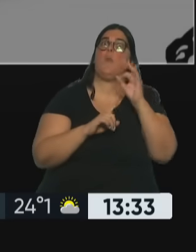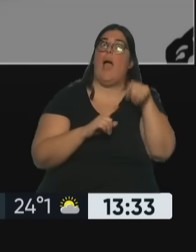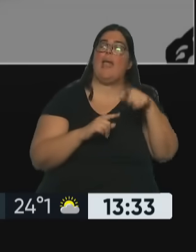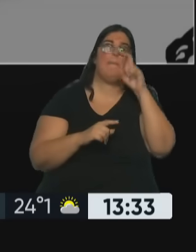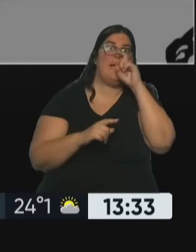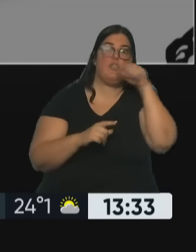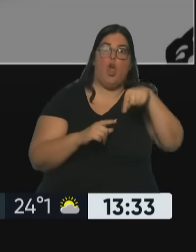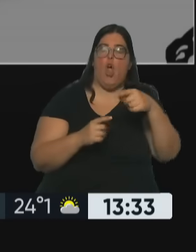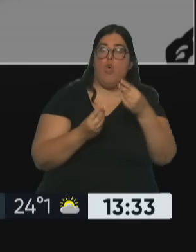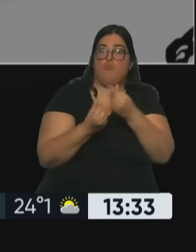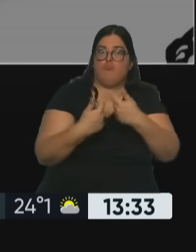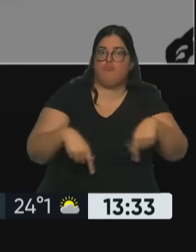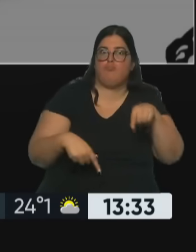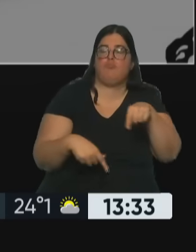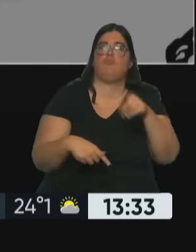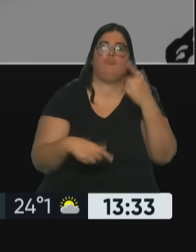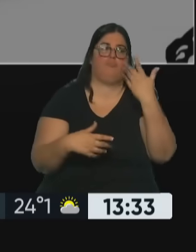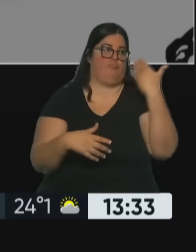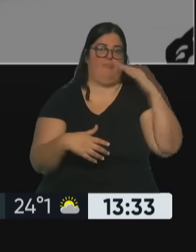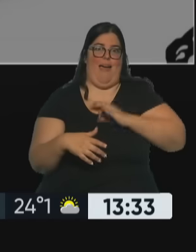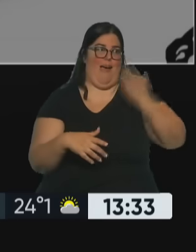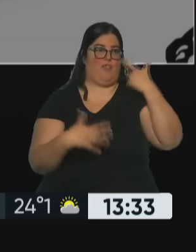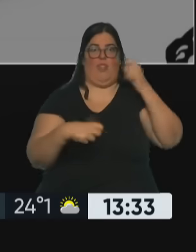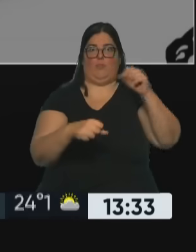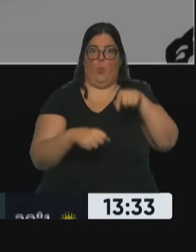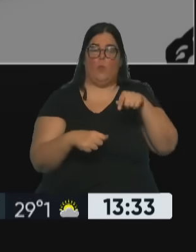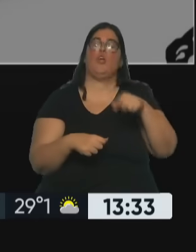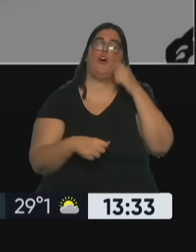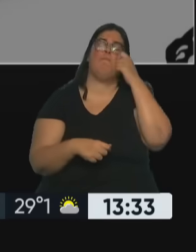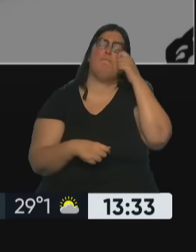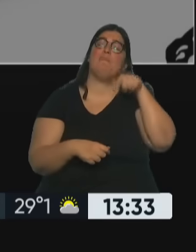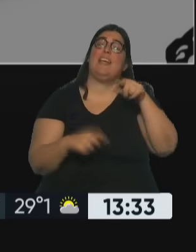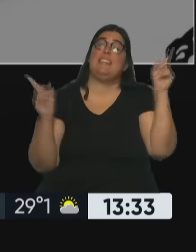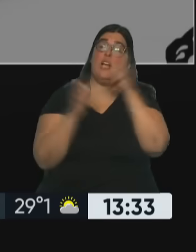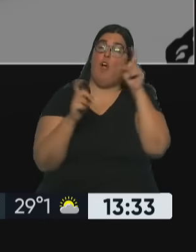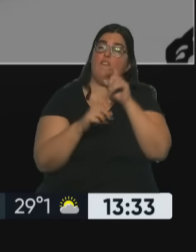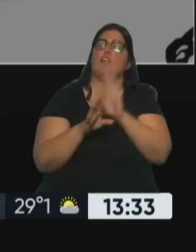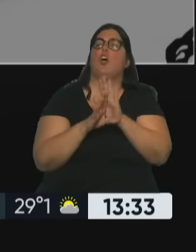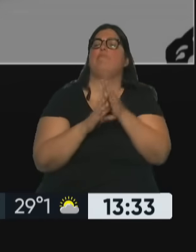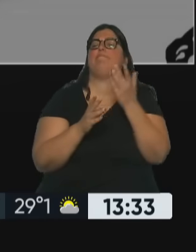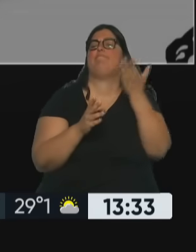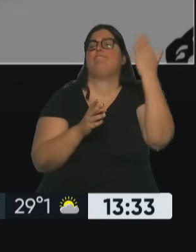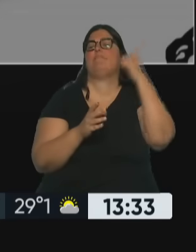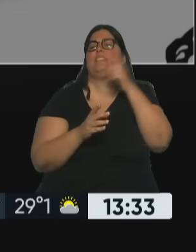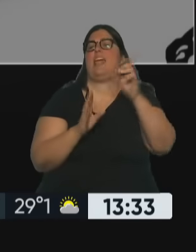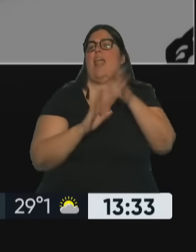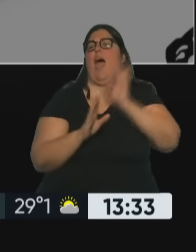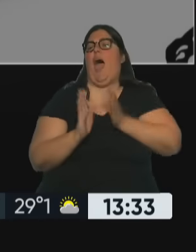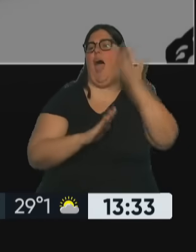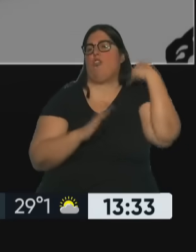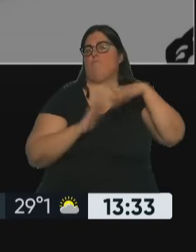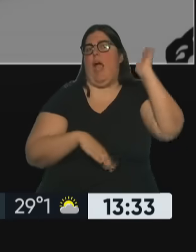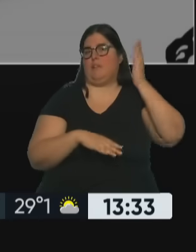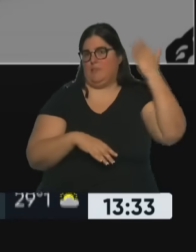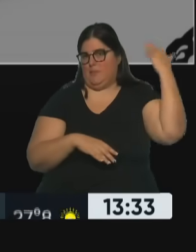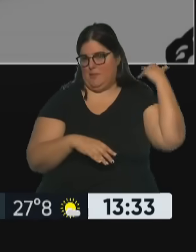sobre todo en los últimos años, pero es un conflicto que, como lo mencionaba, que tiene más de un siglo. De hecho, sobre todo Venezuela hace referencia a